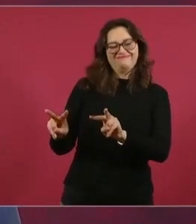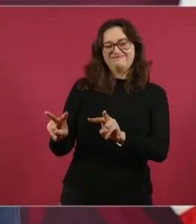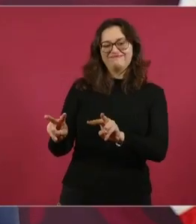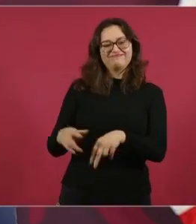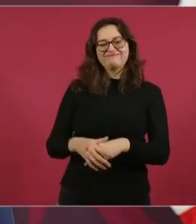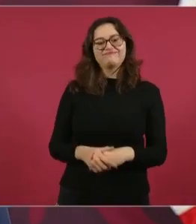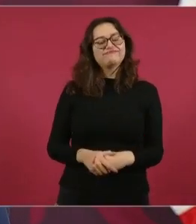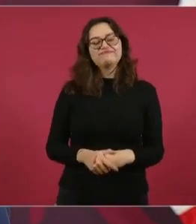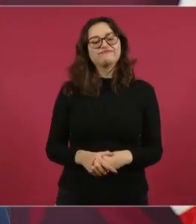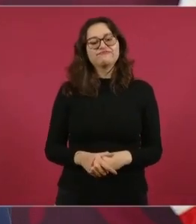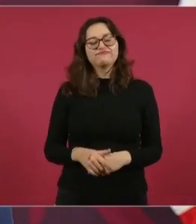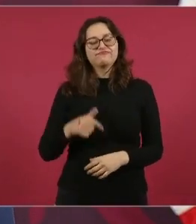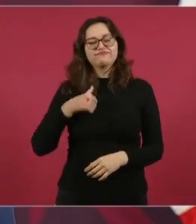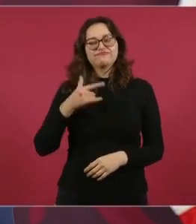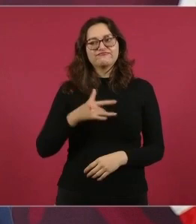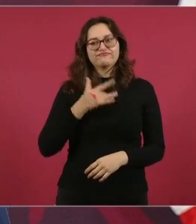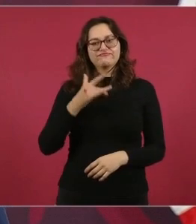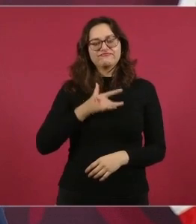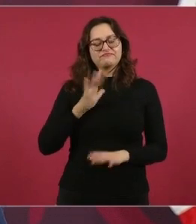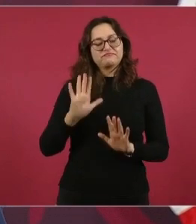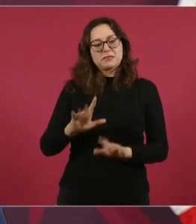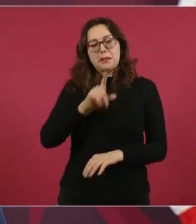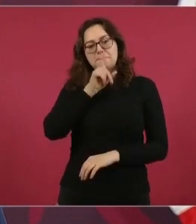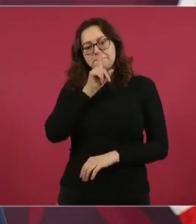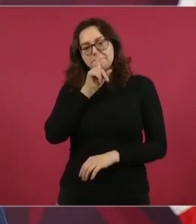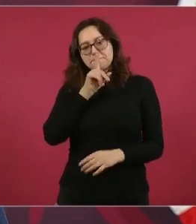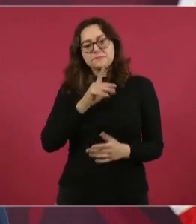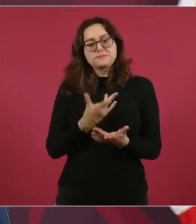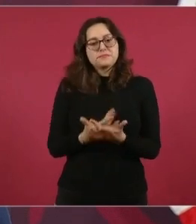Entonces es mejor esperar